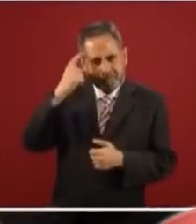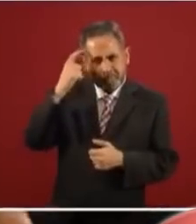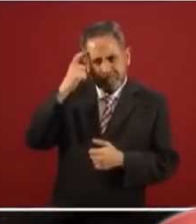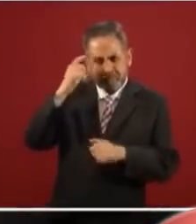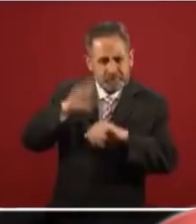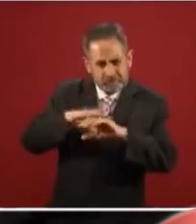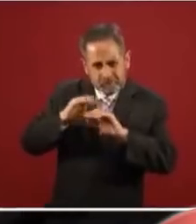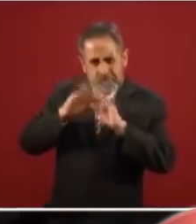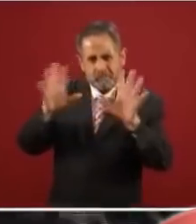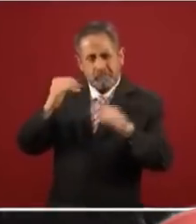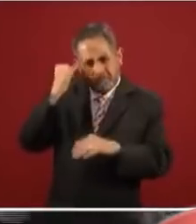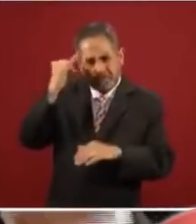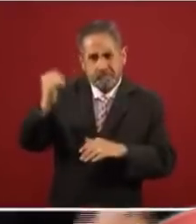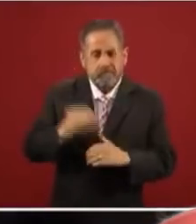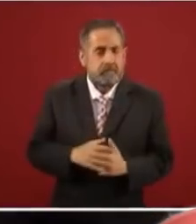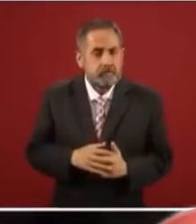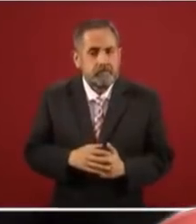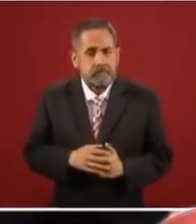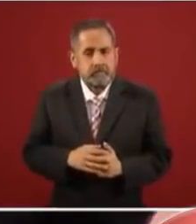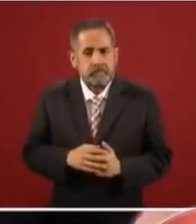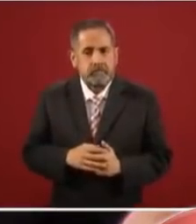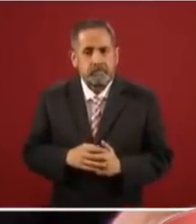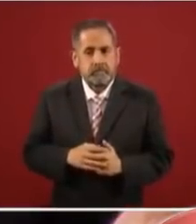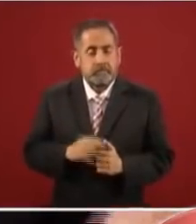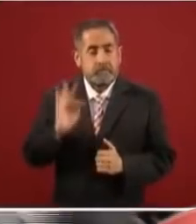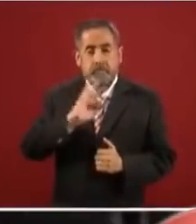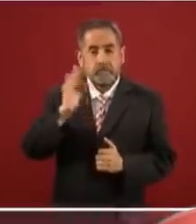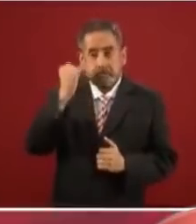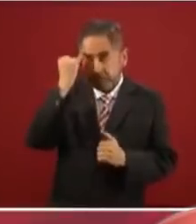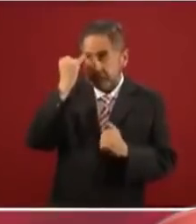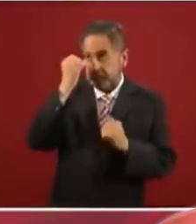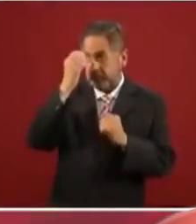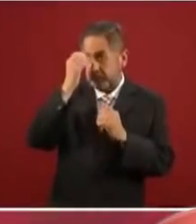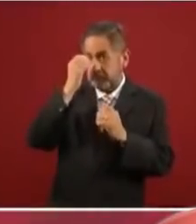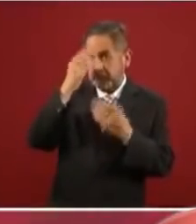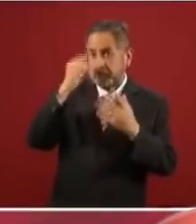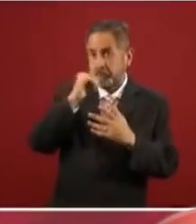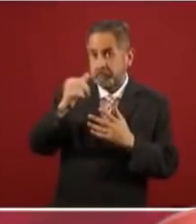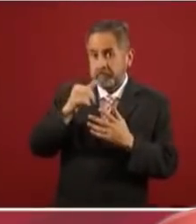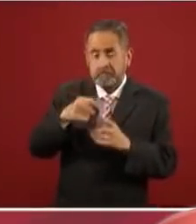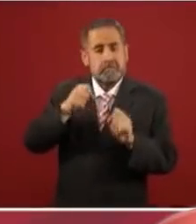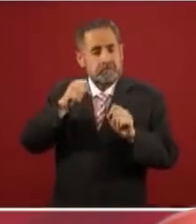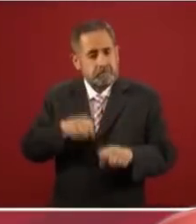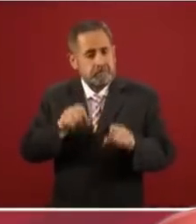claras las ideas. Si no, vamos a seguir en lo mismo.